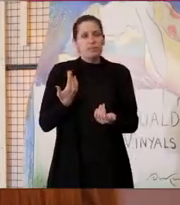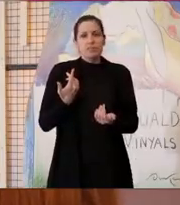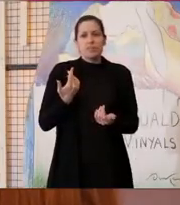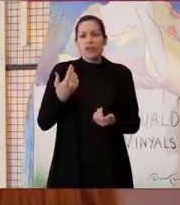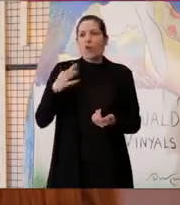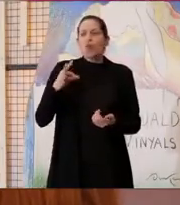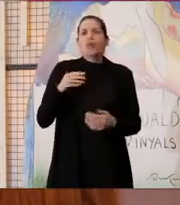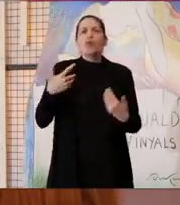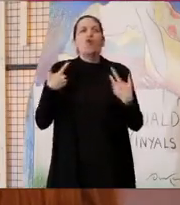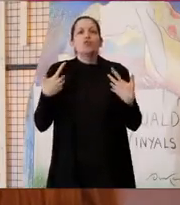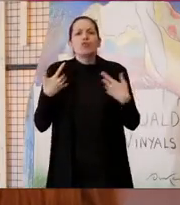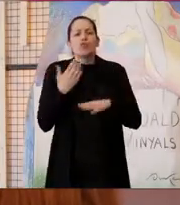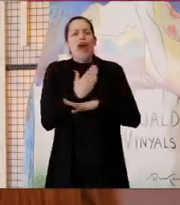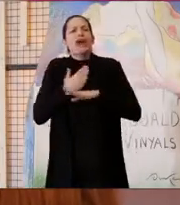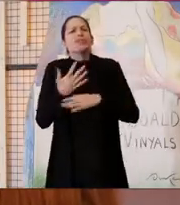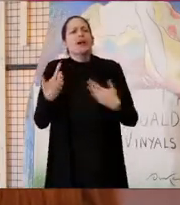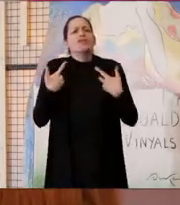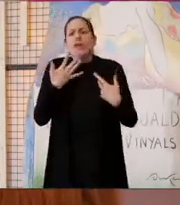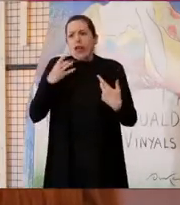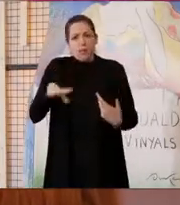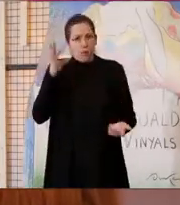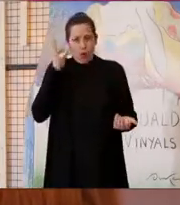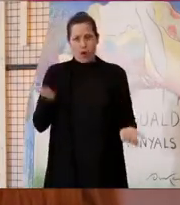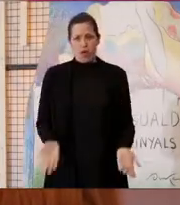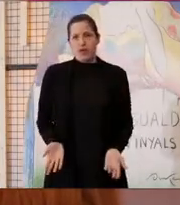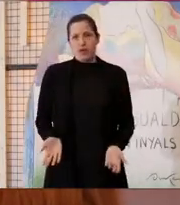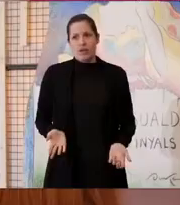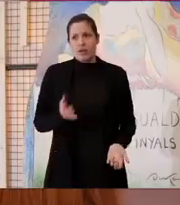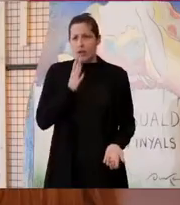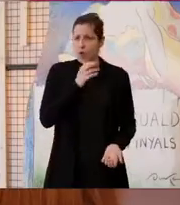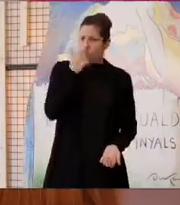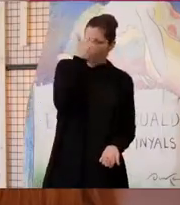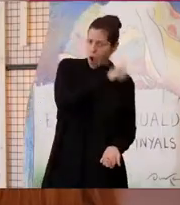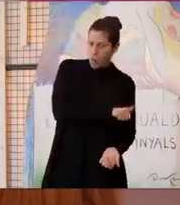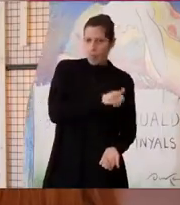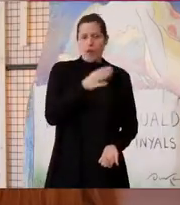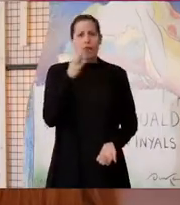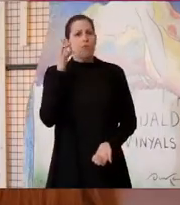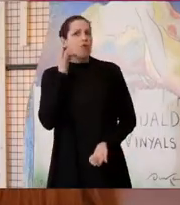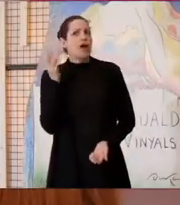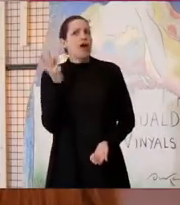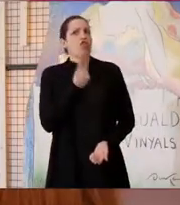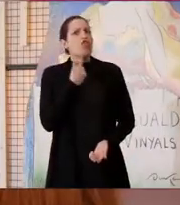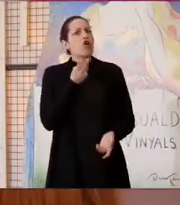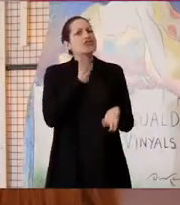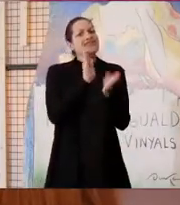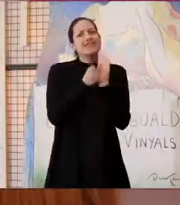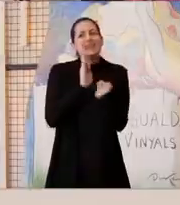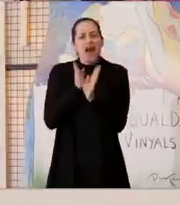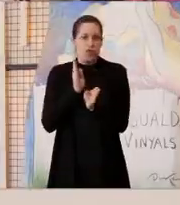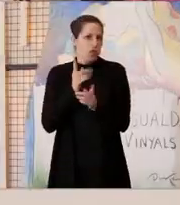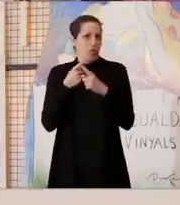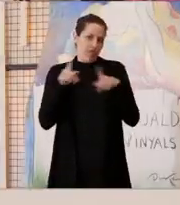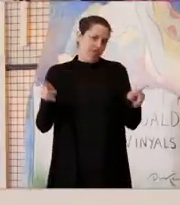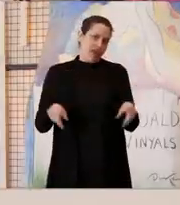porque las mujeres en la política tampoco recibimos los mismos ataques que ellos no las nuestras son